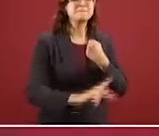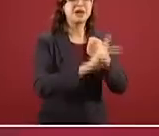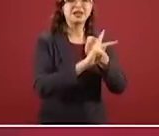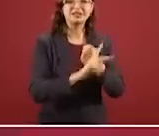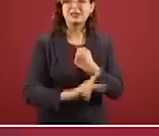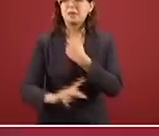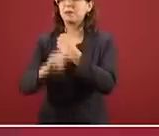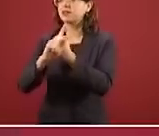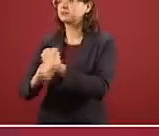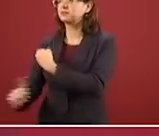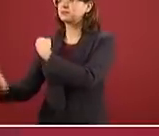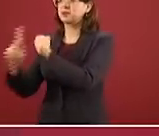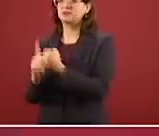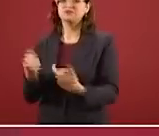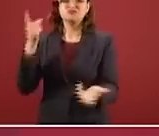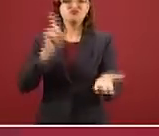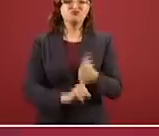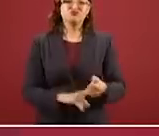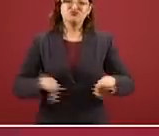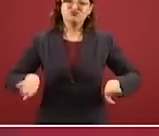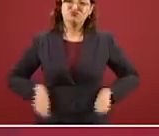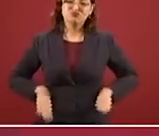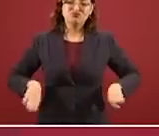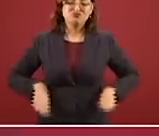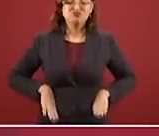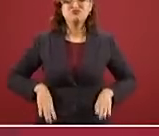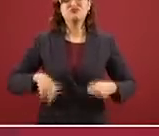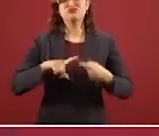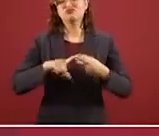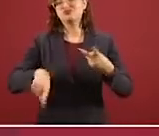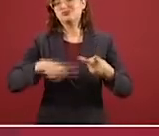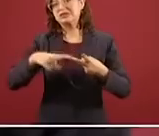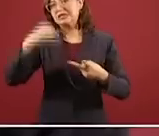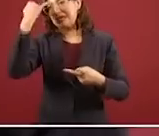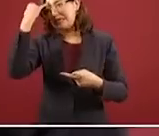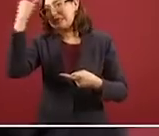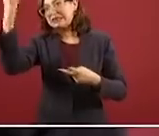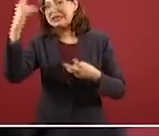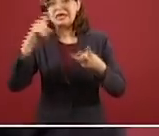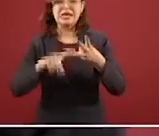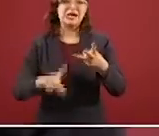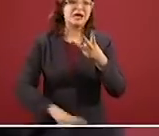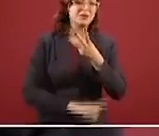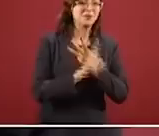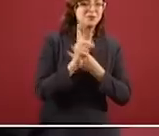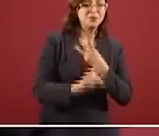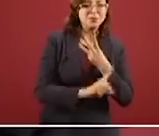propias características, su idiosincrasia, sus problemas,